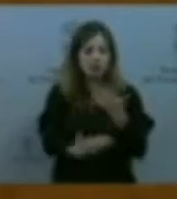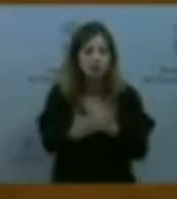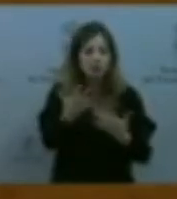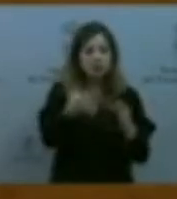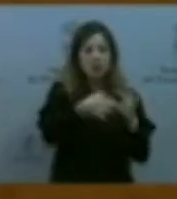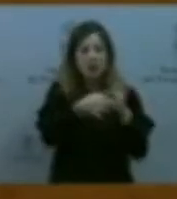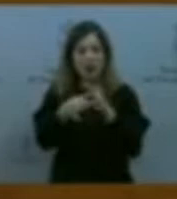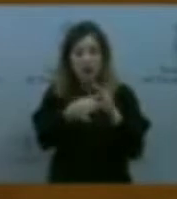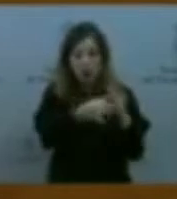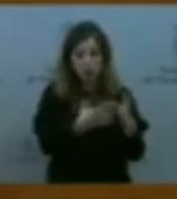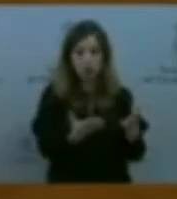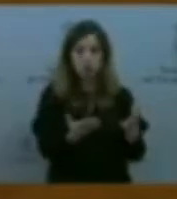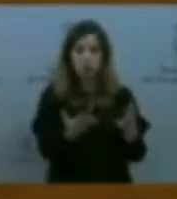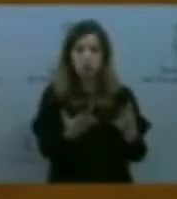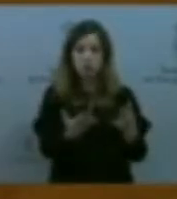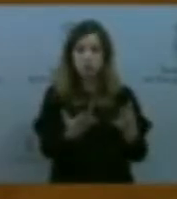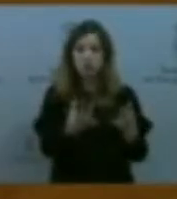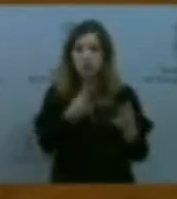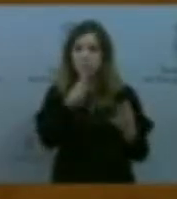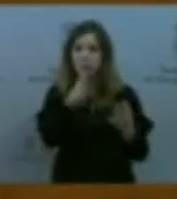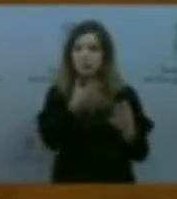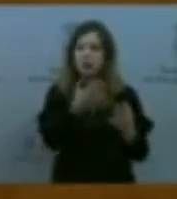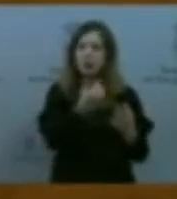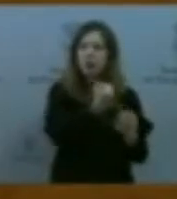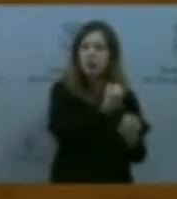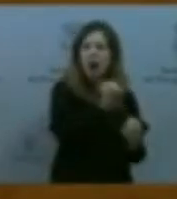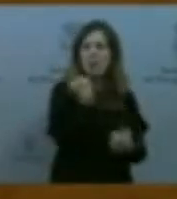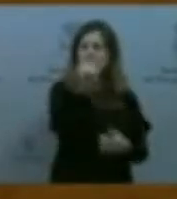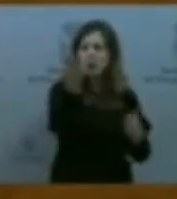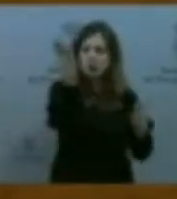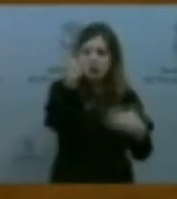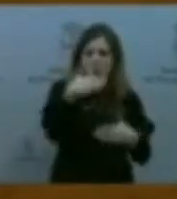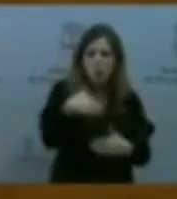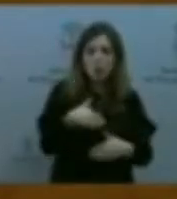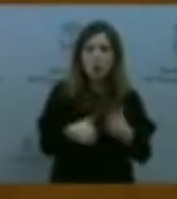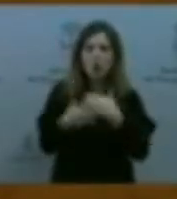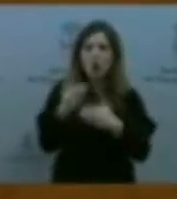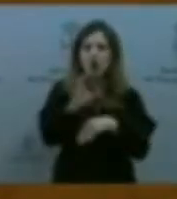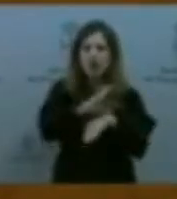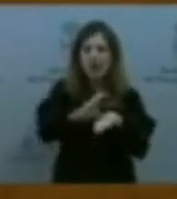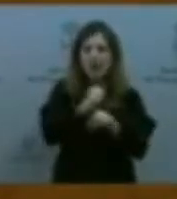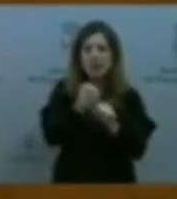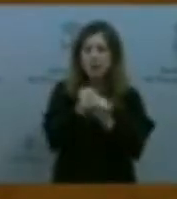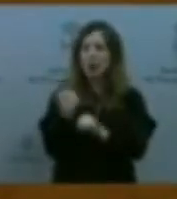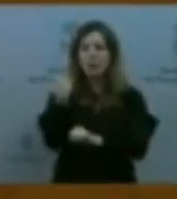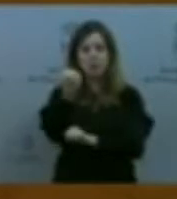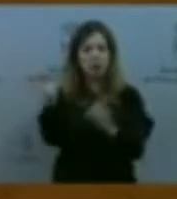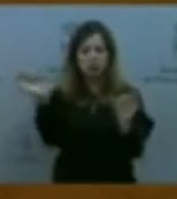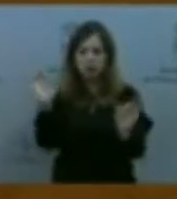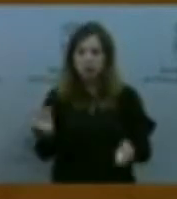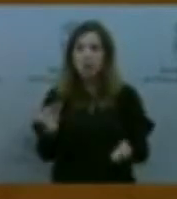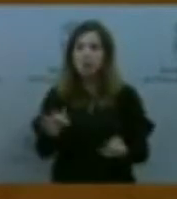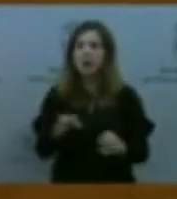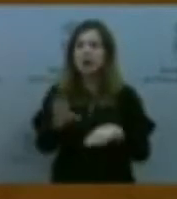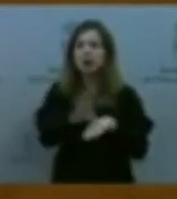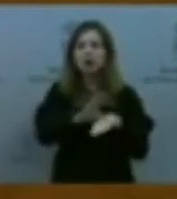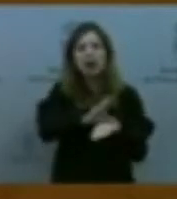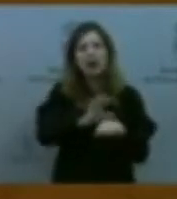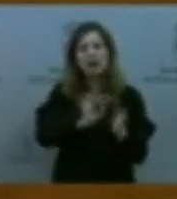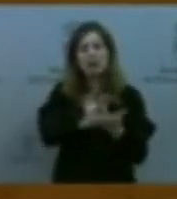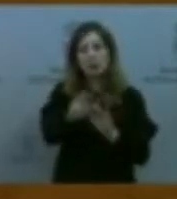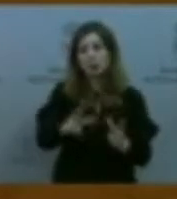espalda por parte de la Consejería de Empleo y por parte de la Consejería de Servicios Sociales, nos parece que en